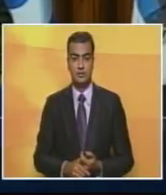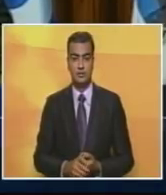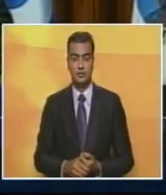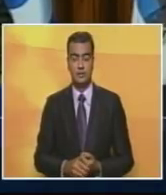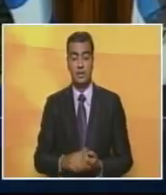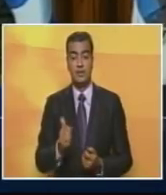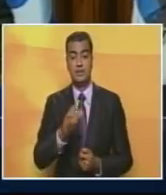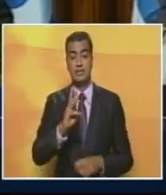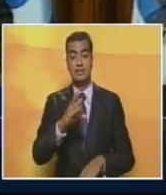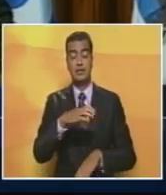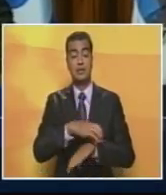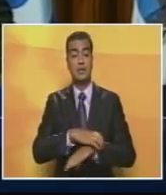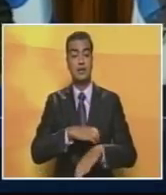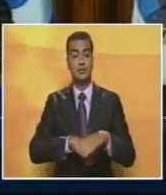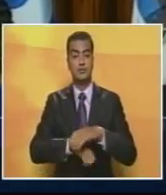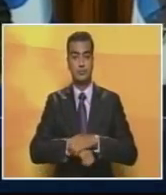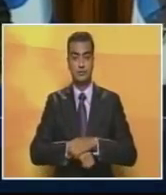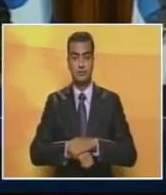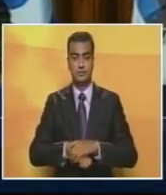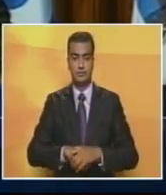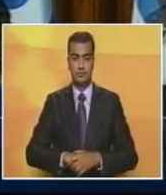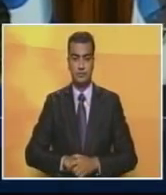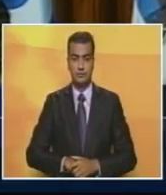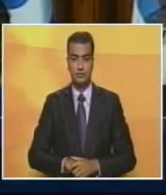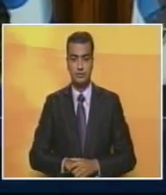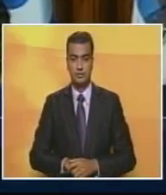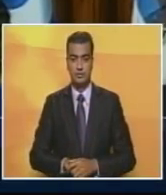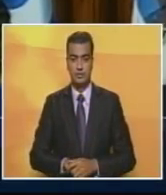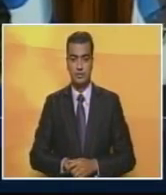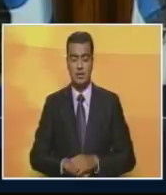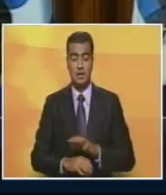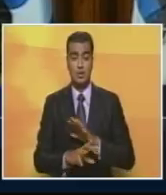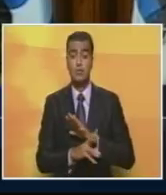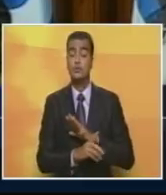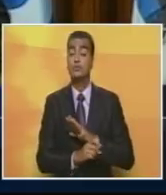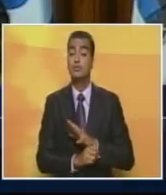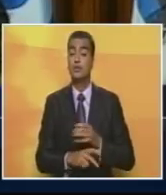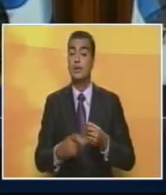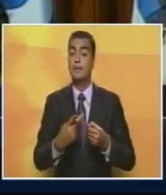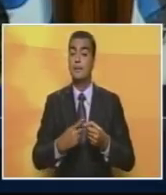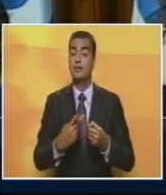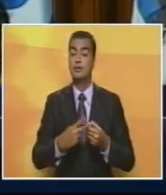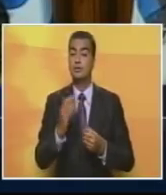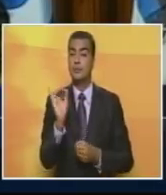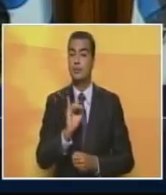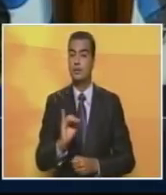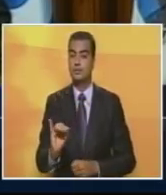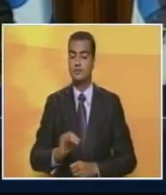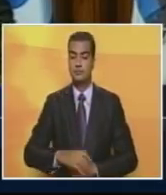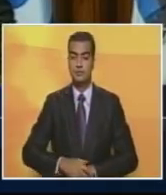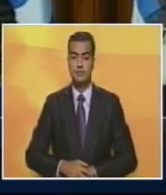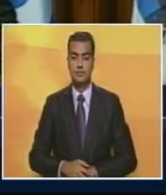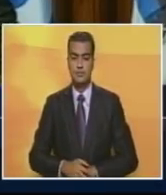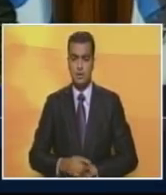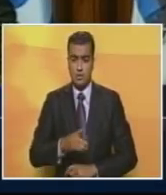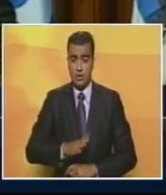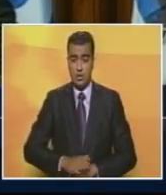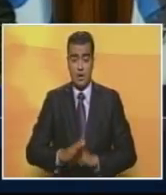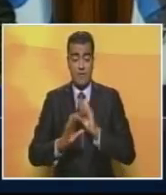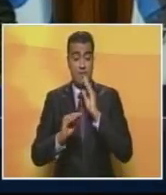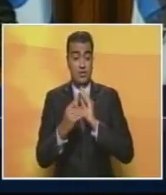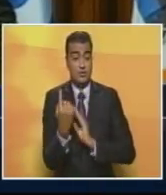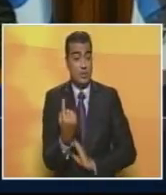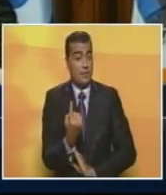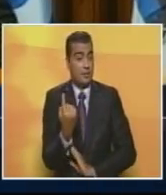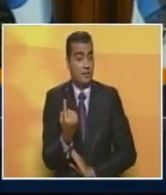16 detenidos en la trama de corrupción de Petrozamora. Estoy hablando